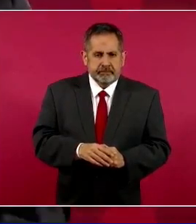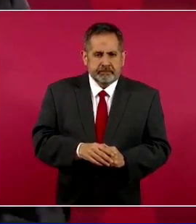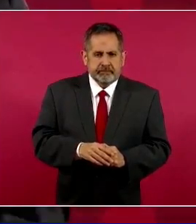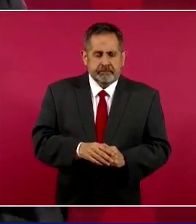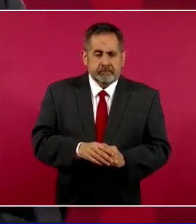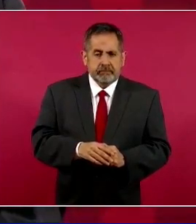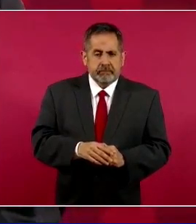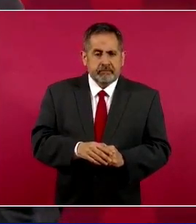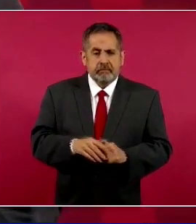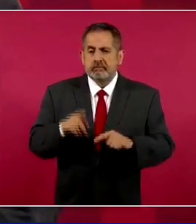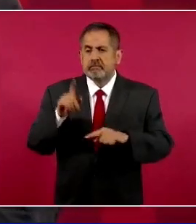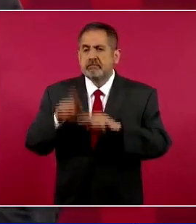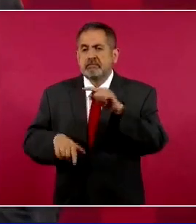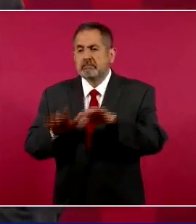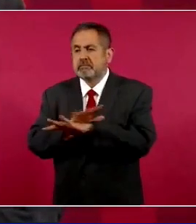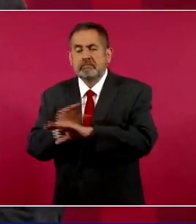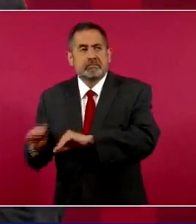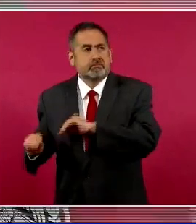extraditaran